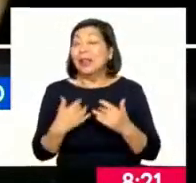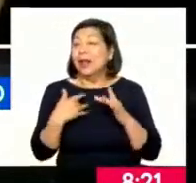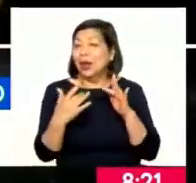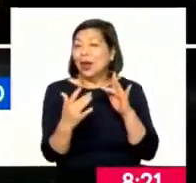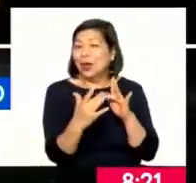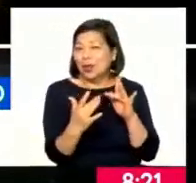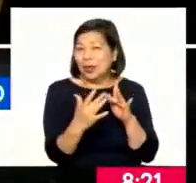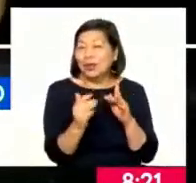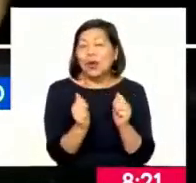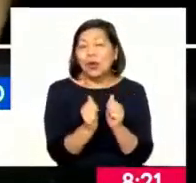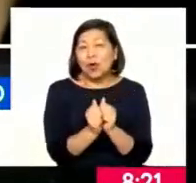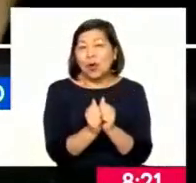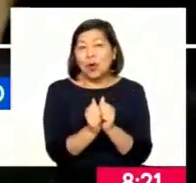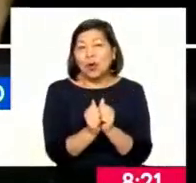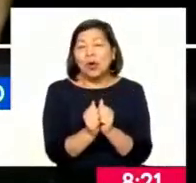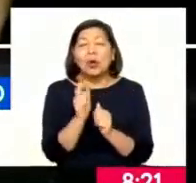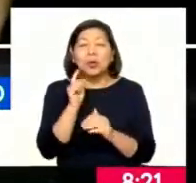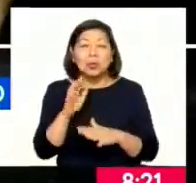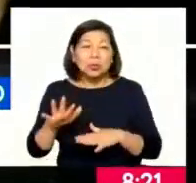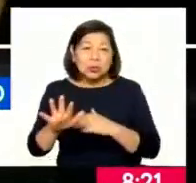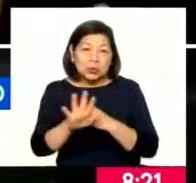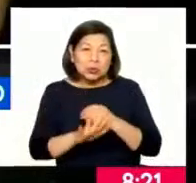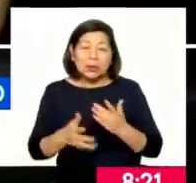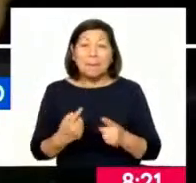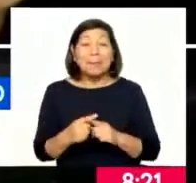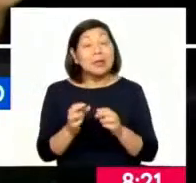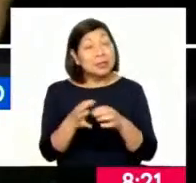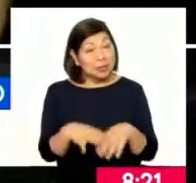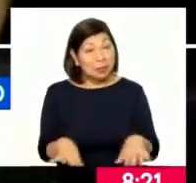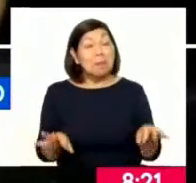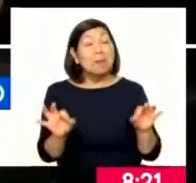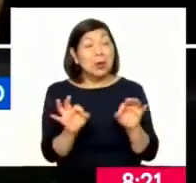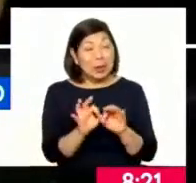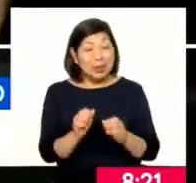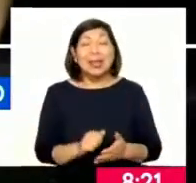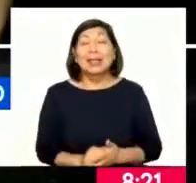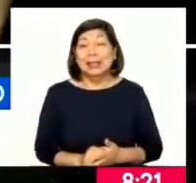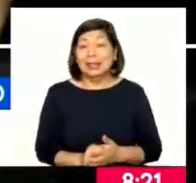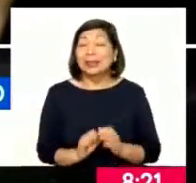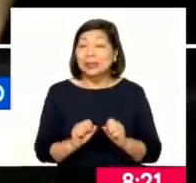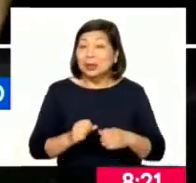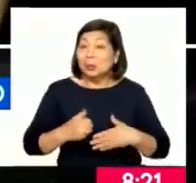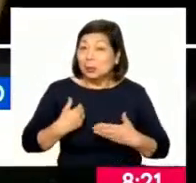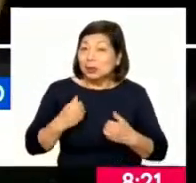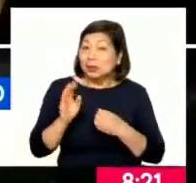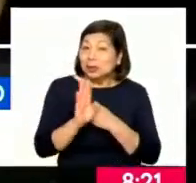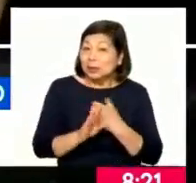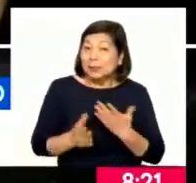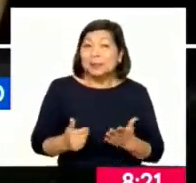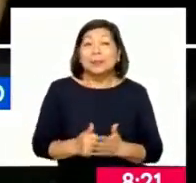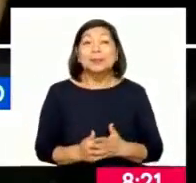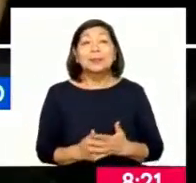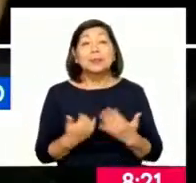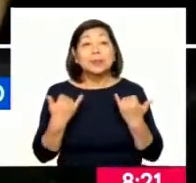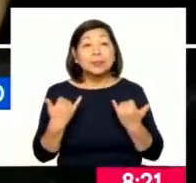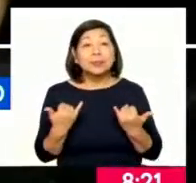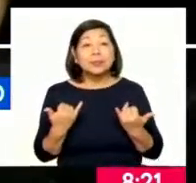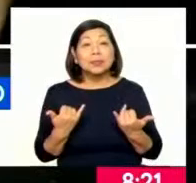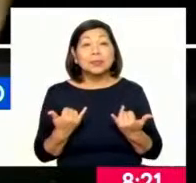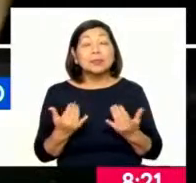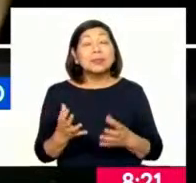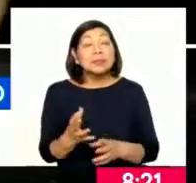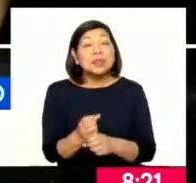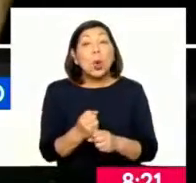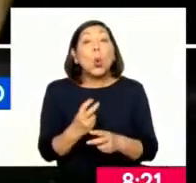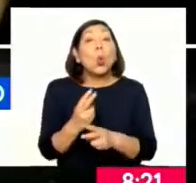contacto directo con la contaminación por hidrocarburos. Por eso es muy importante que se pueda garantizar la adopción